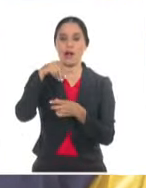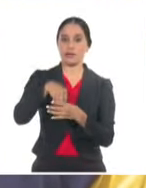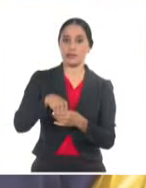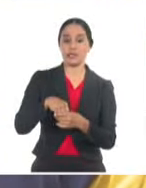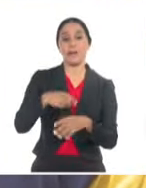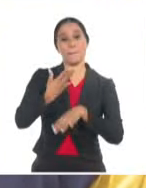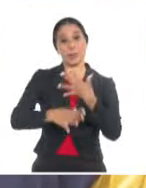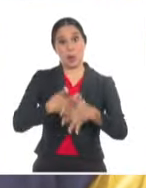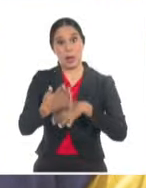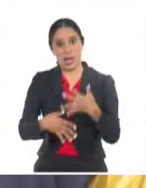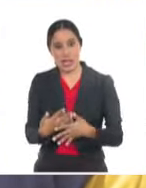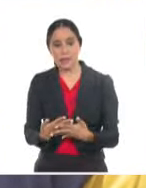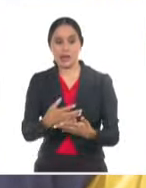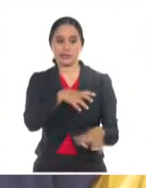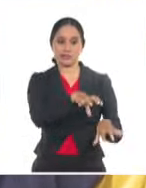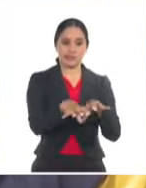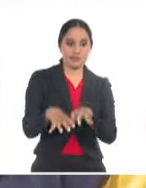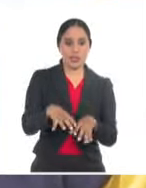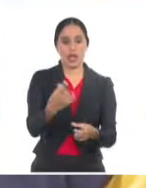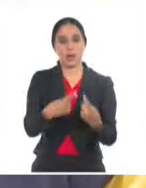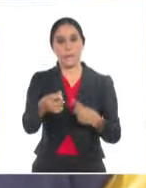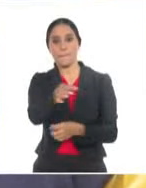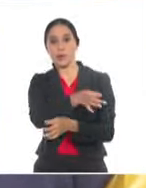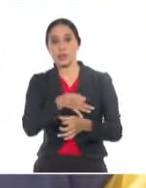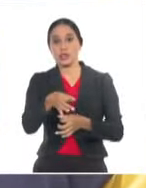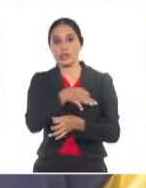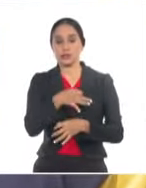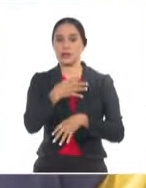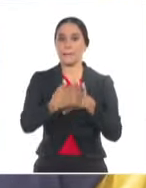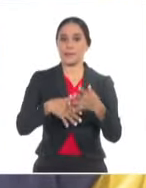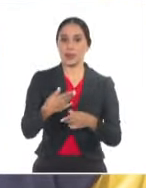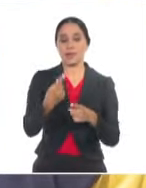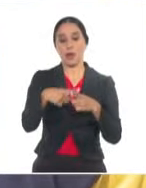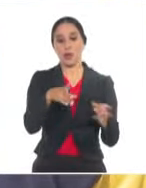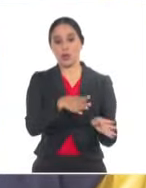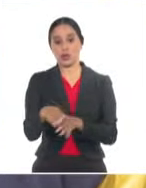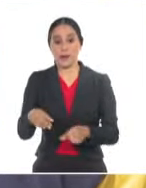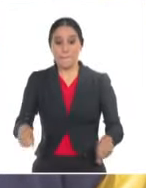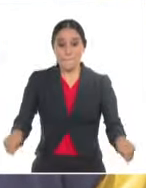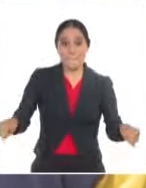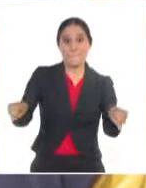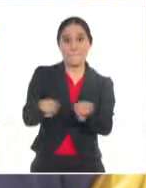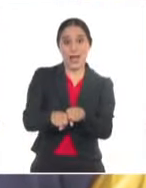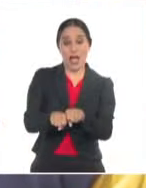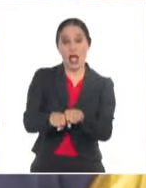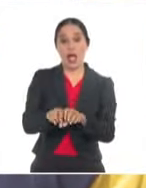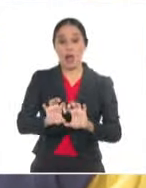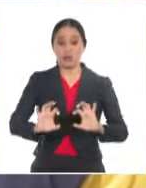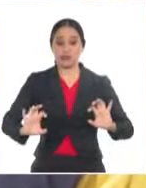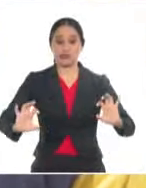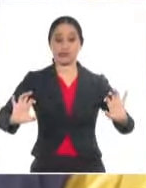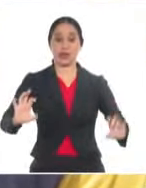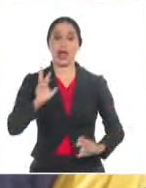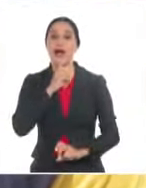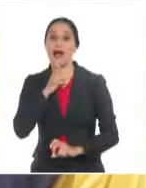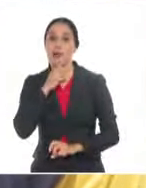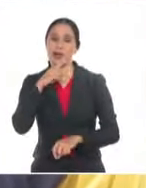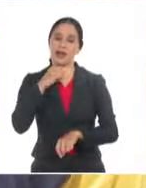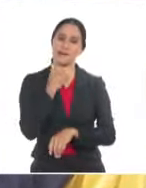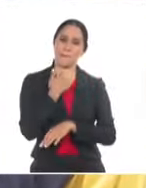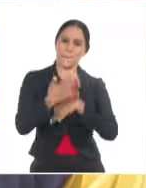ya acabamos de montar unos filtros y ahora vamos a acometer el montaje de unas bombas también de trasiego de agua porque es una zona que está bastante